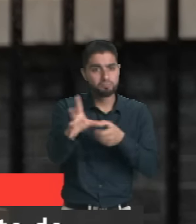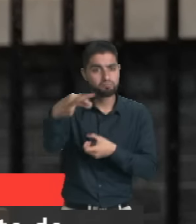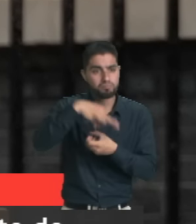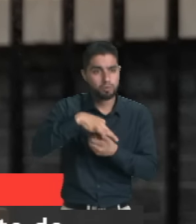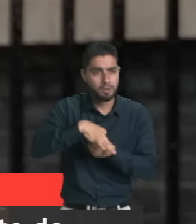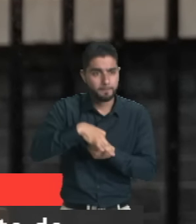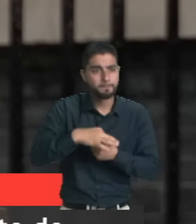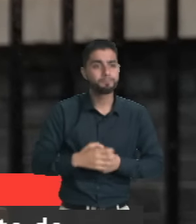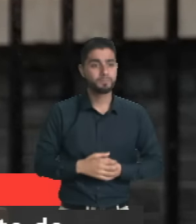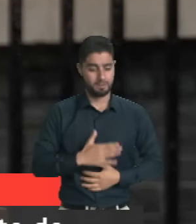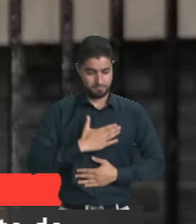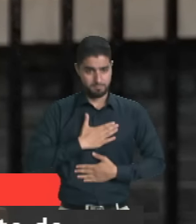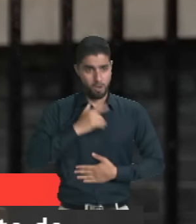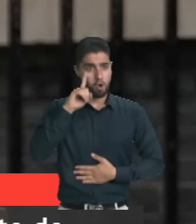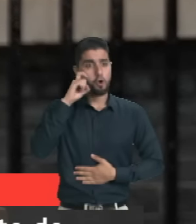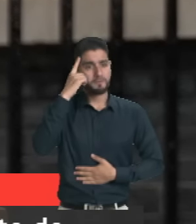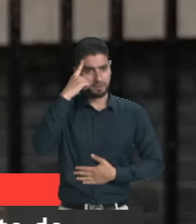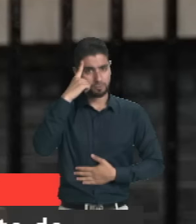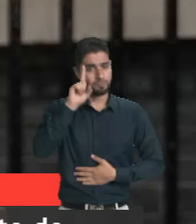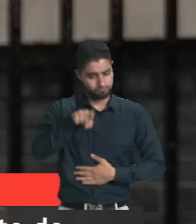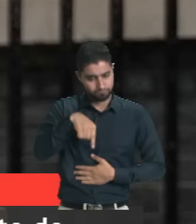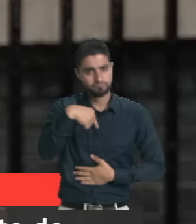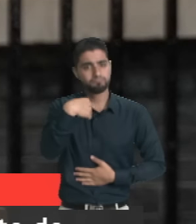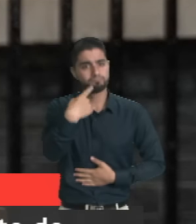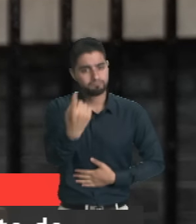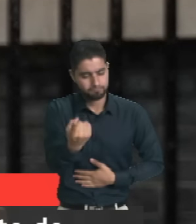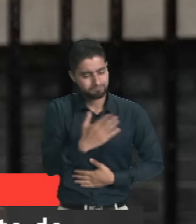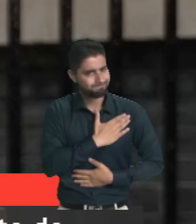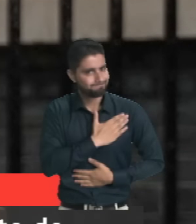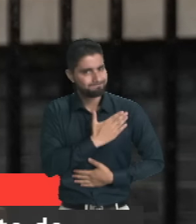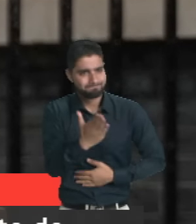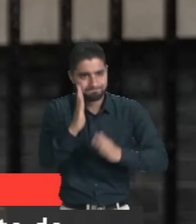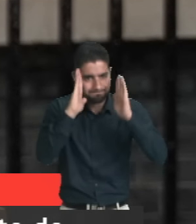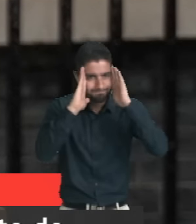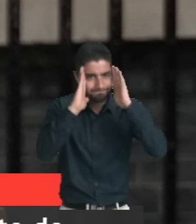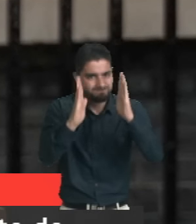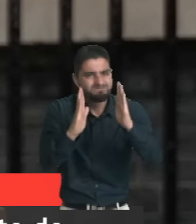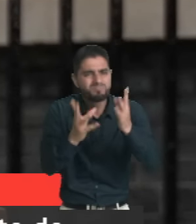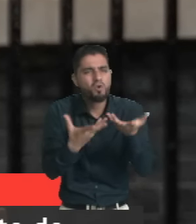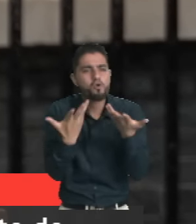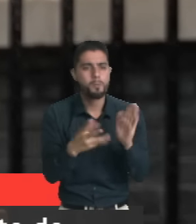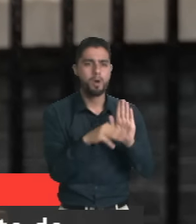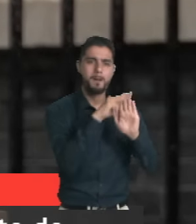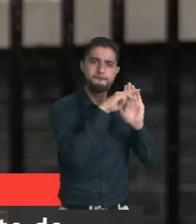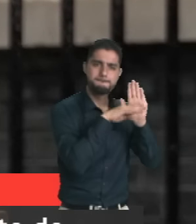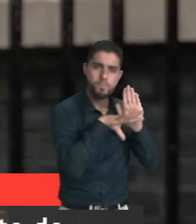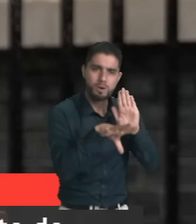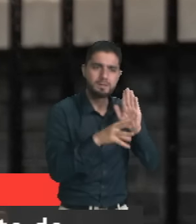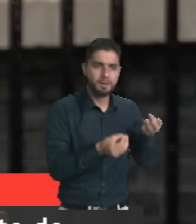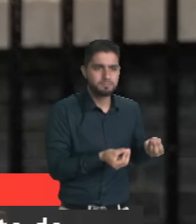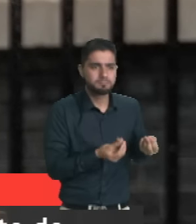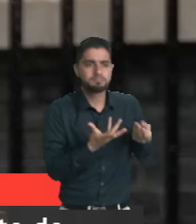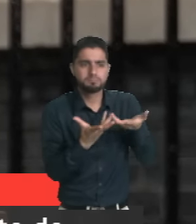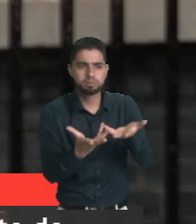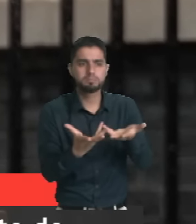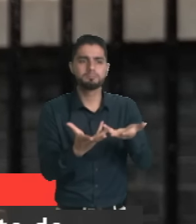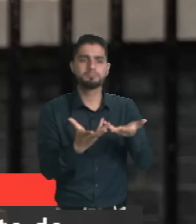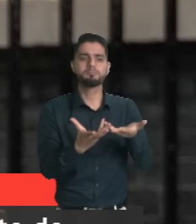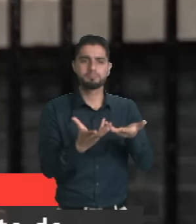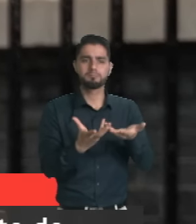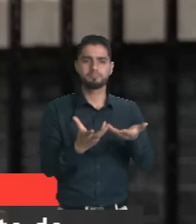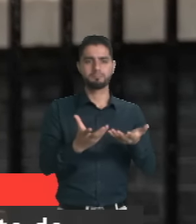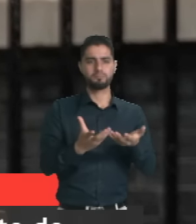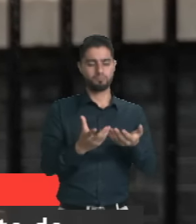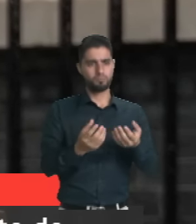my government will serve you. Politics can be a force for good. We will